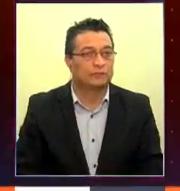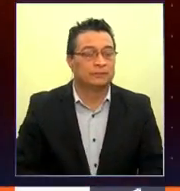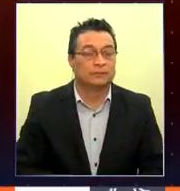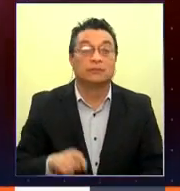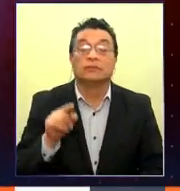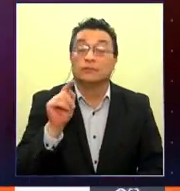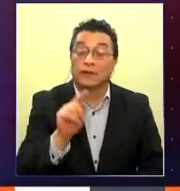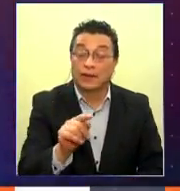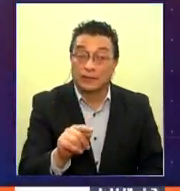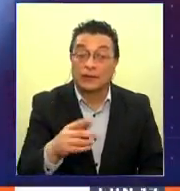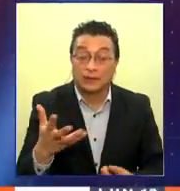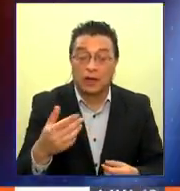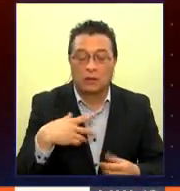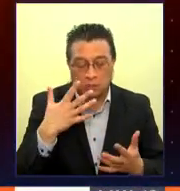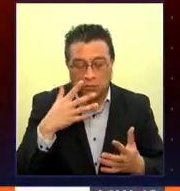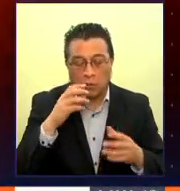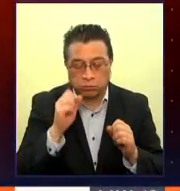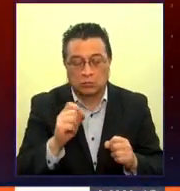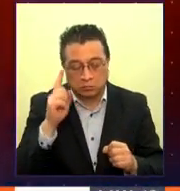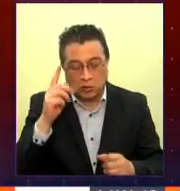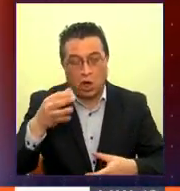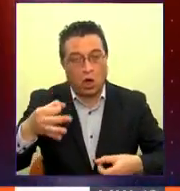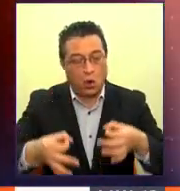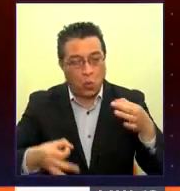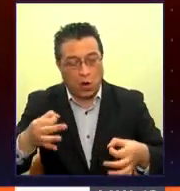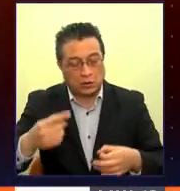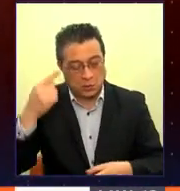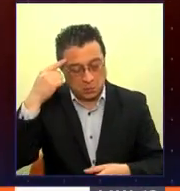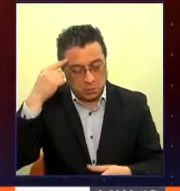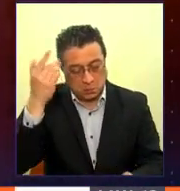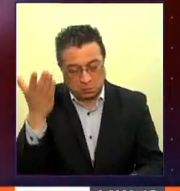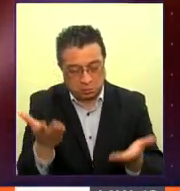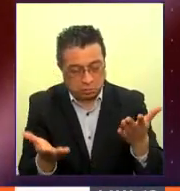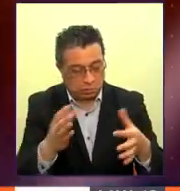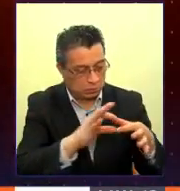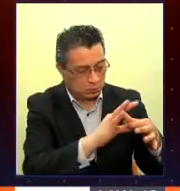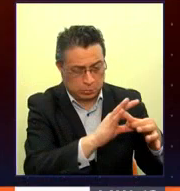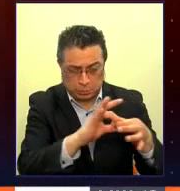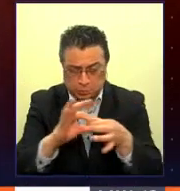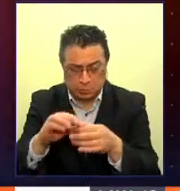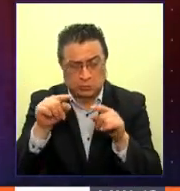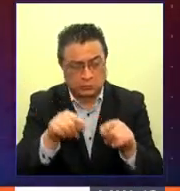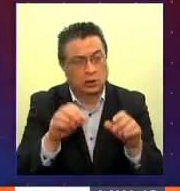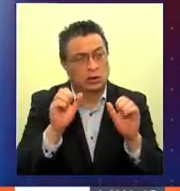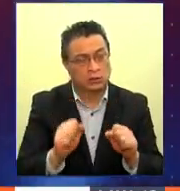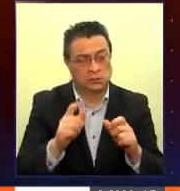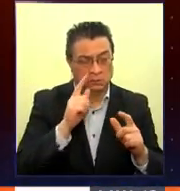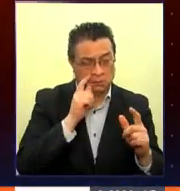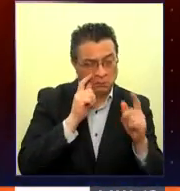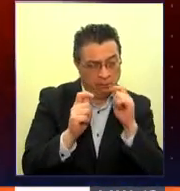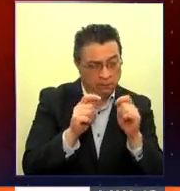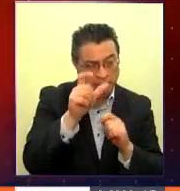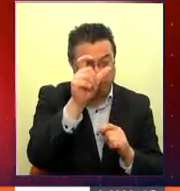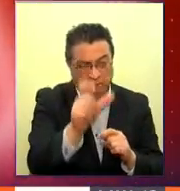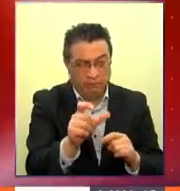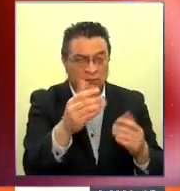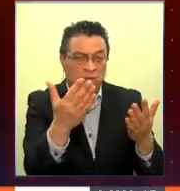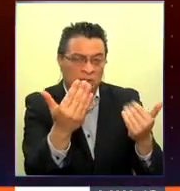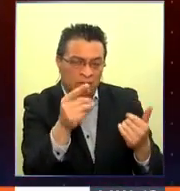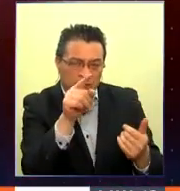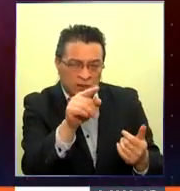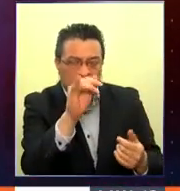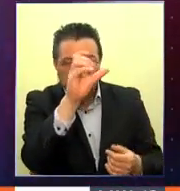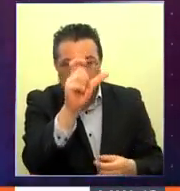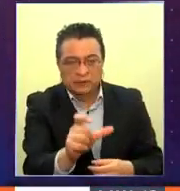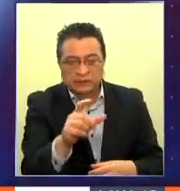siempre hay un espacio de discrecionalidad del juez en ponderar si es que los hechos dan lugar o no a este riesgo, ¿cierto?, a esta necesidad de que la